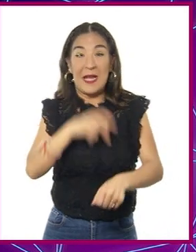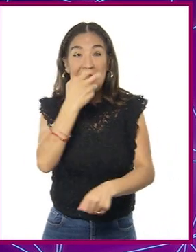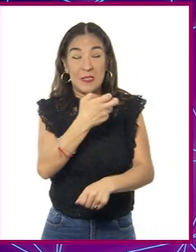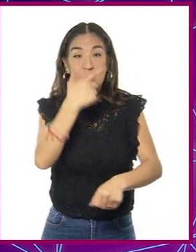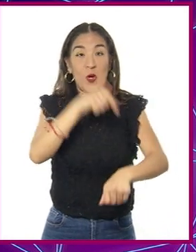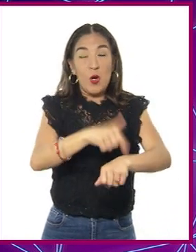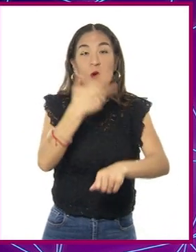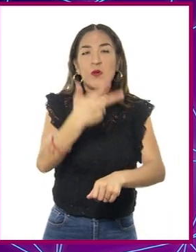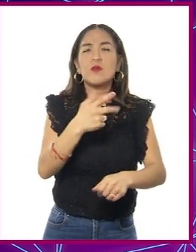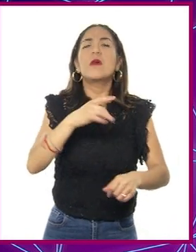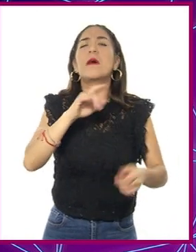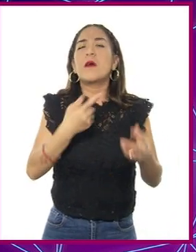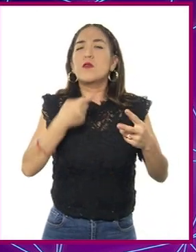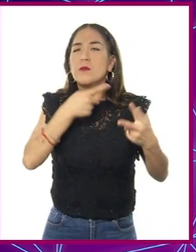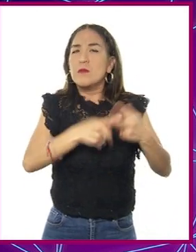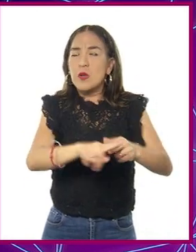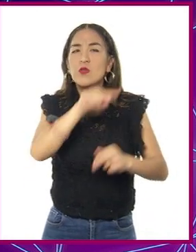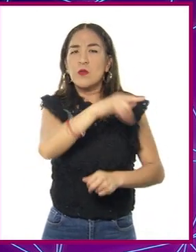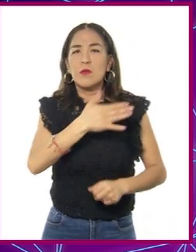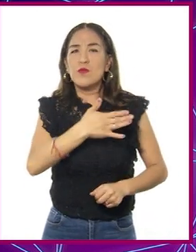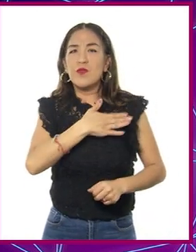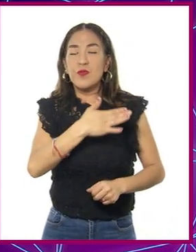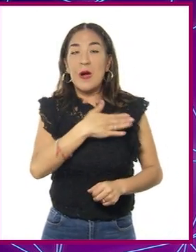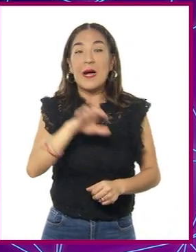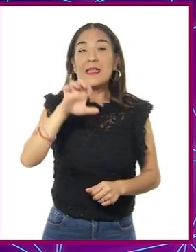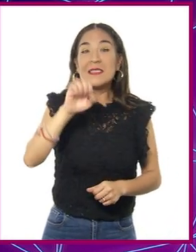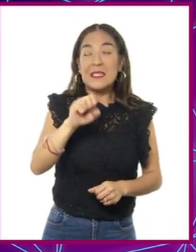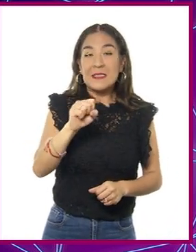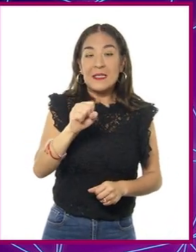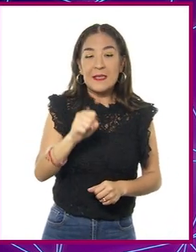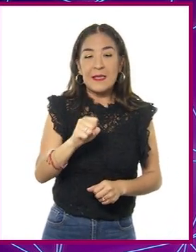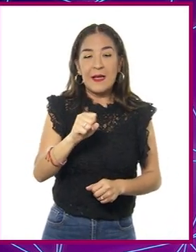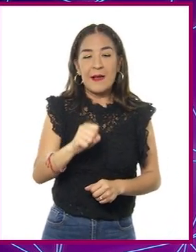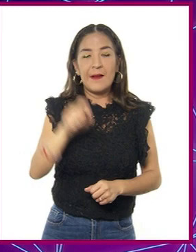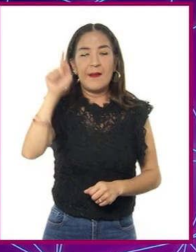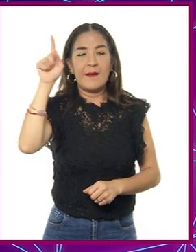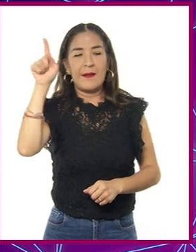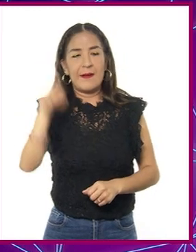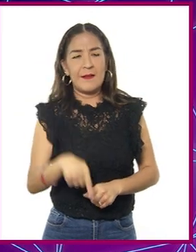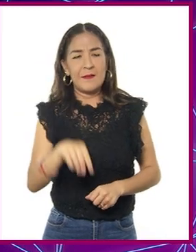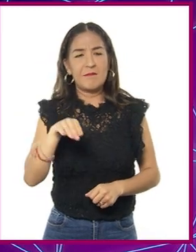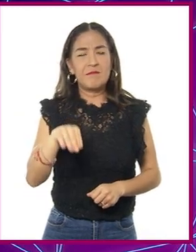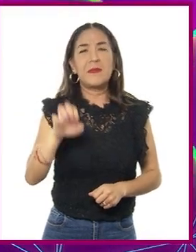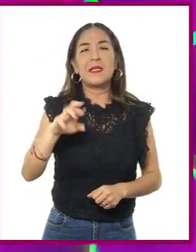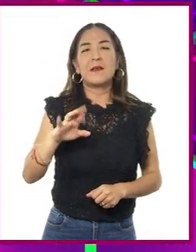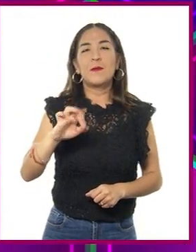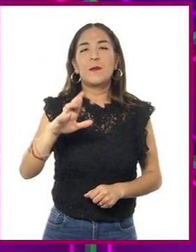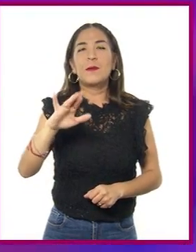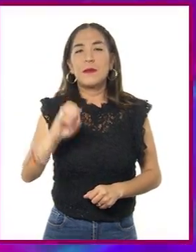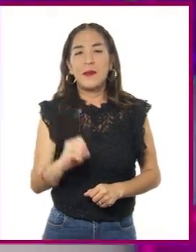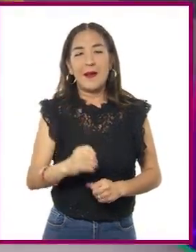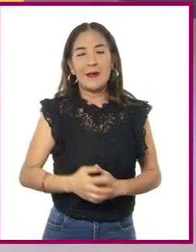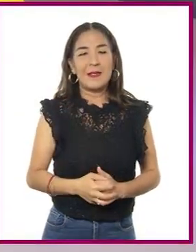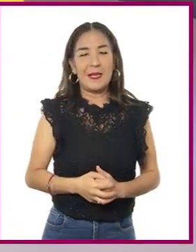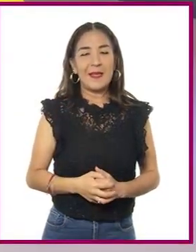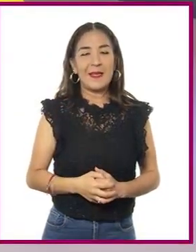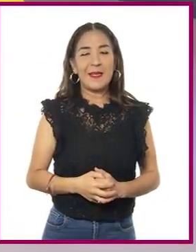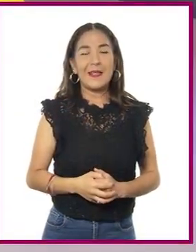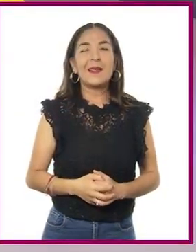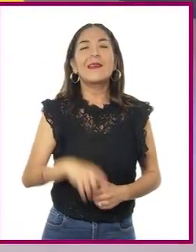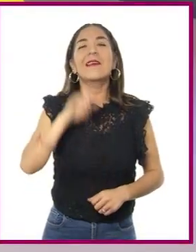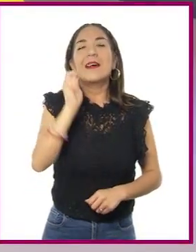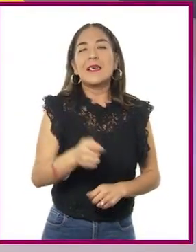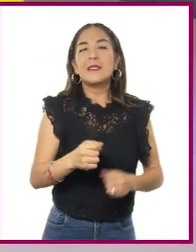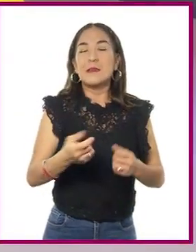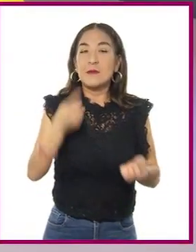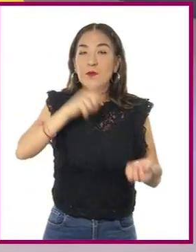su presión arterial era de 60 milímetros de mercurio. Se sabe que la presión arterial es la